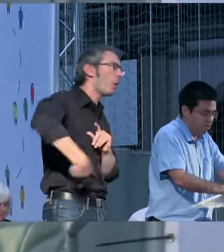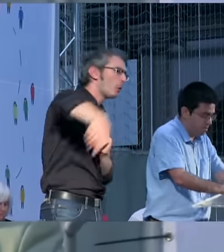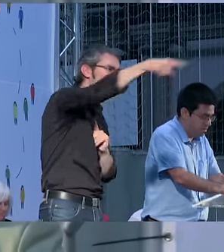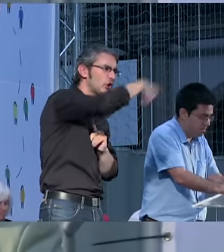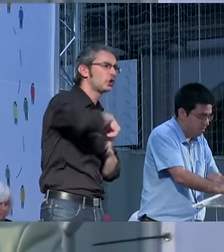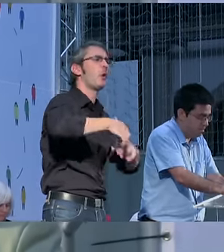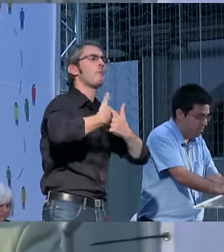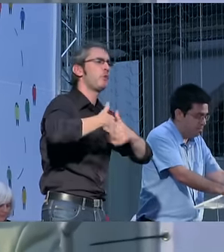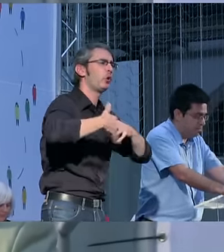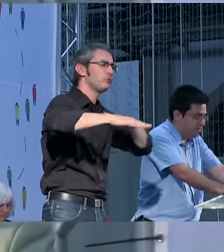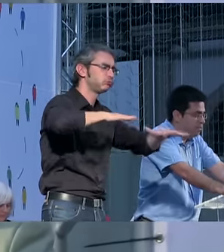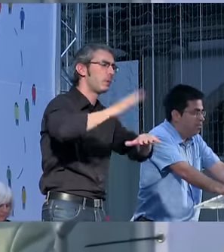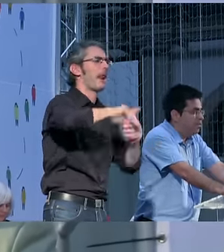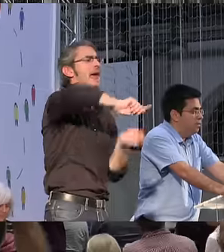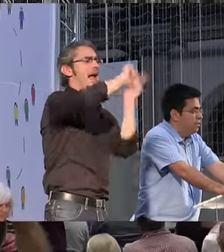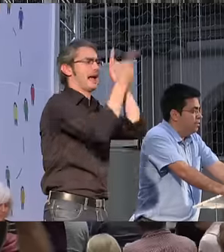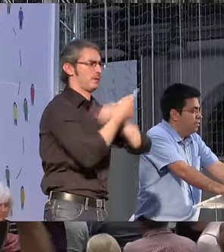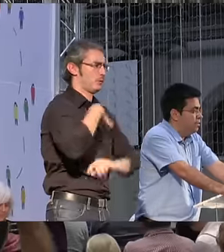cambio.